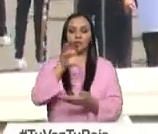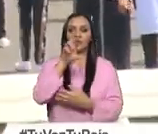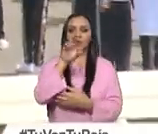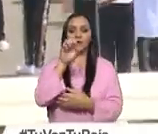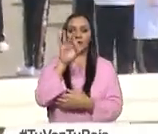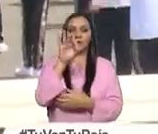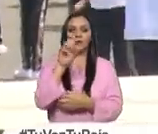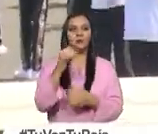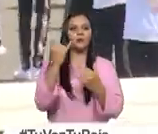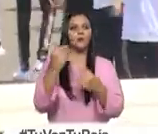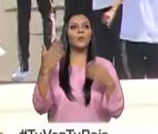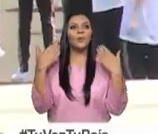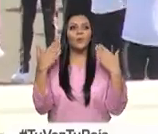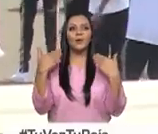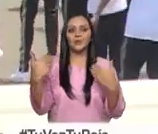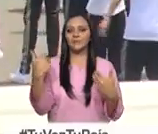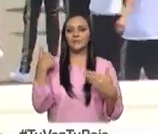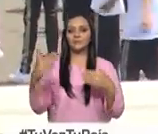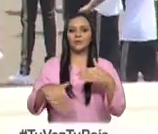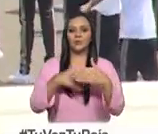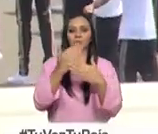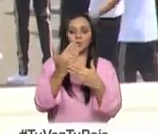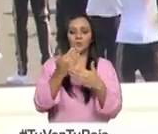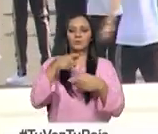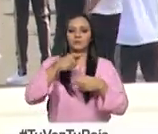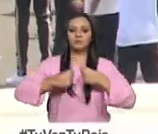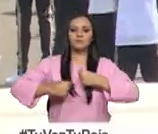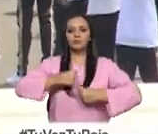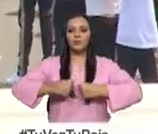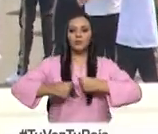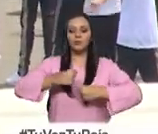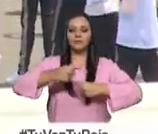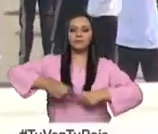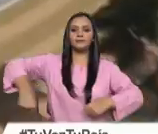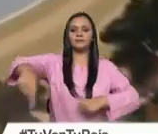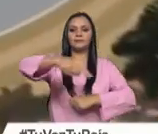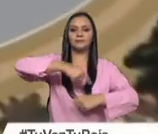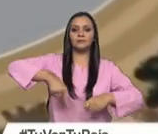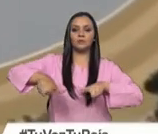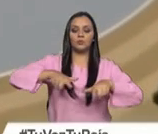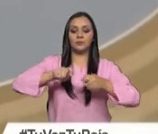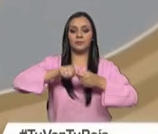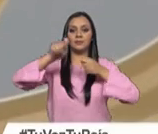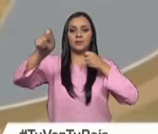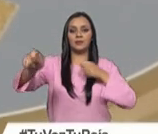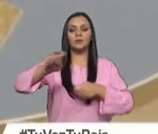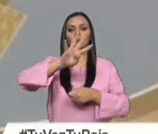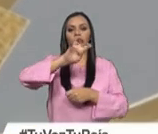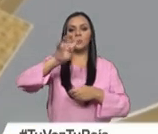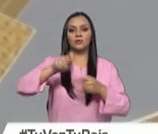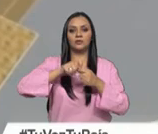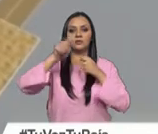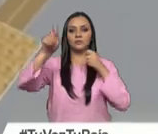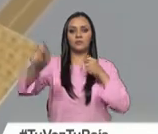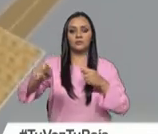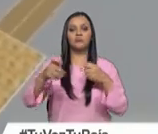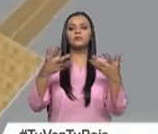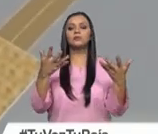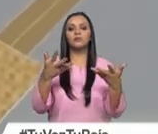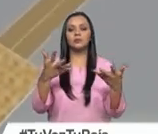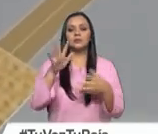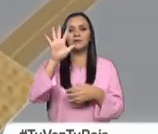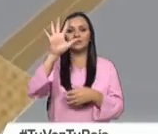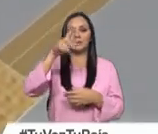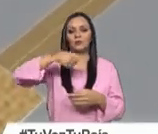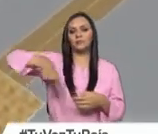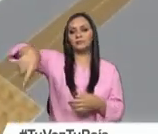Guayaquil ahora cuentan con una nueva y moderna pista atlética cuya longitud es de 400 metros y tiene 5